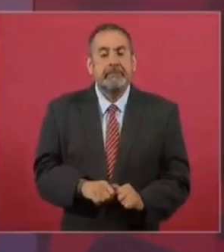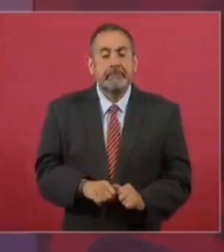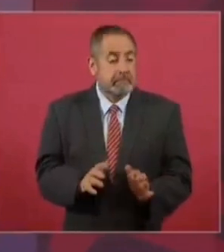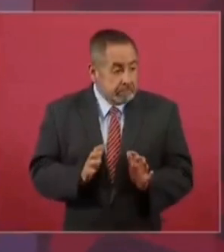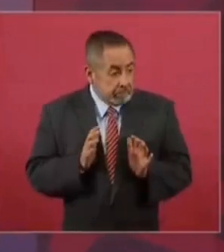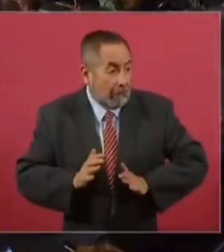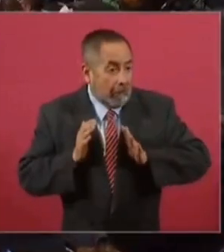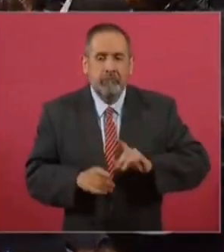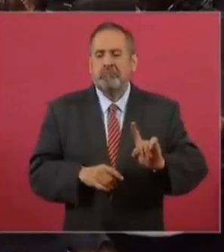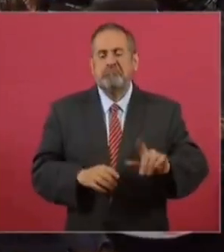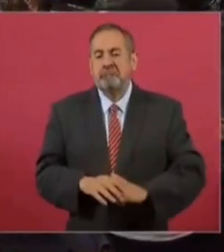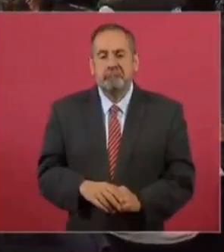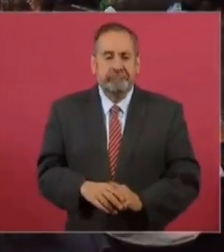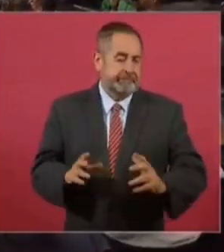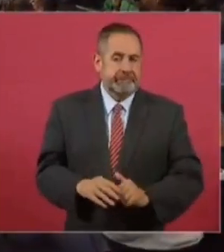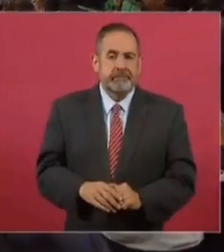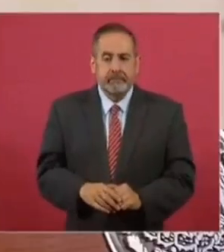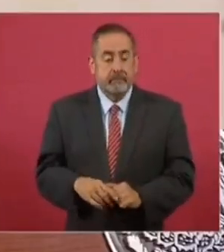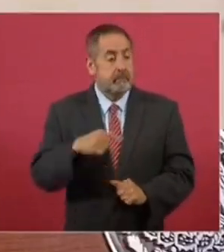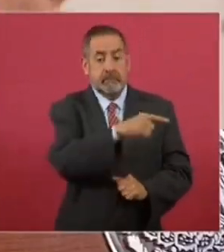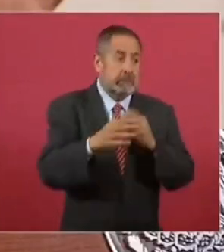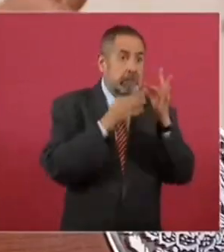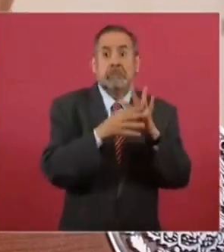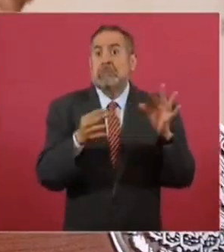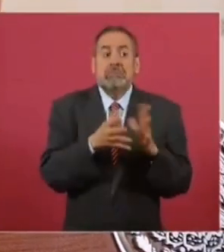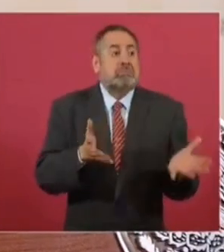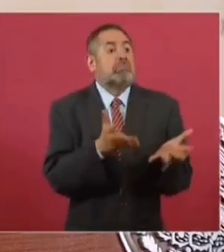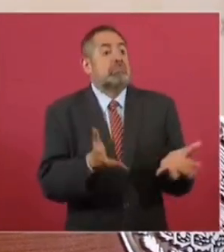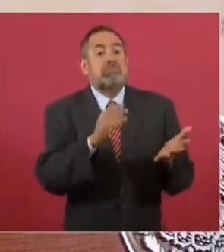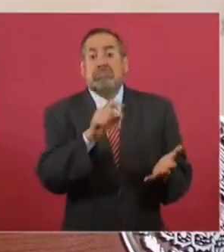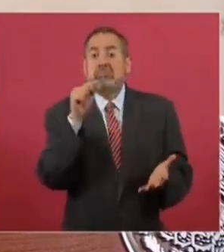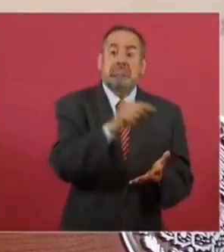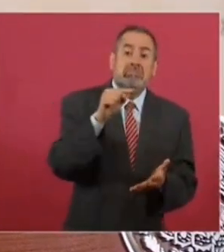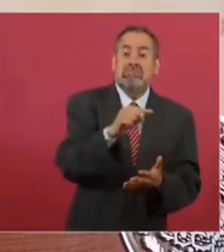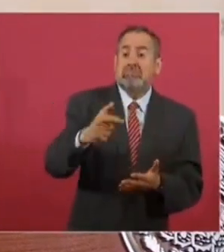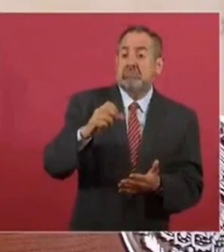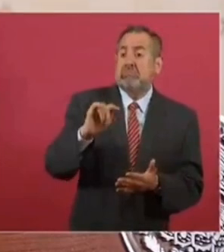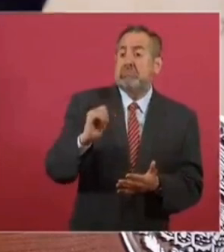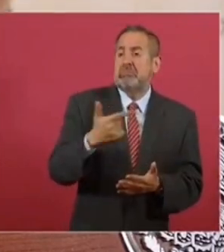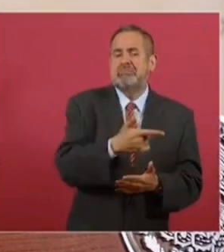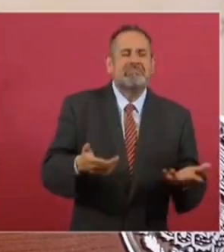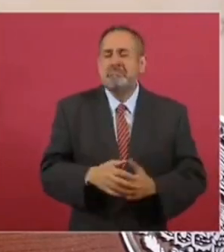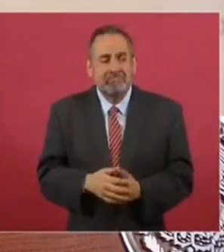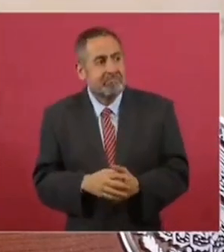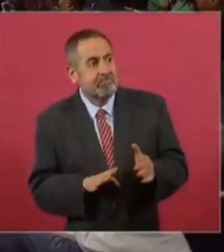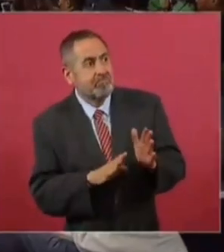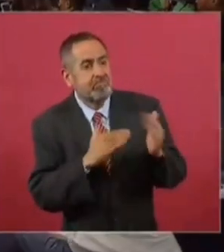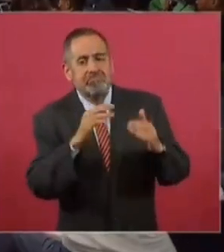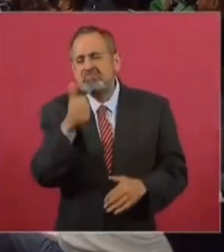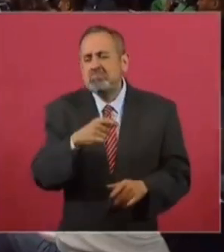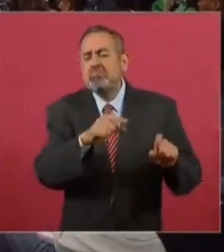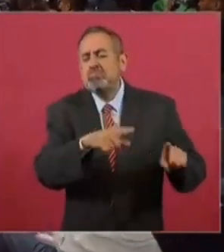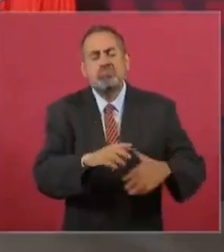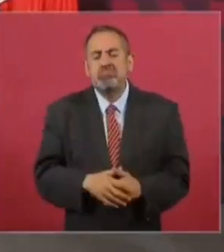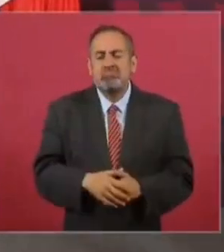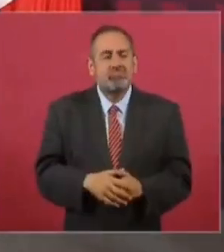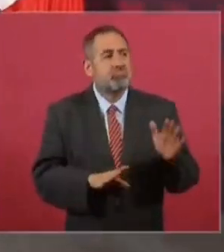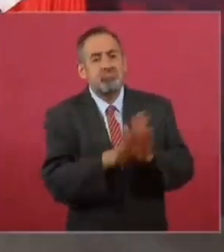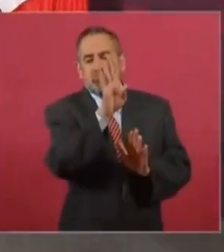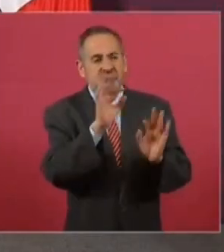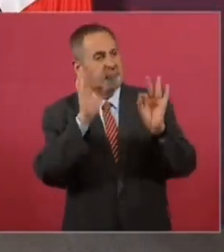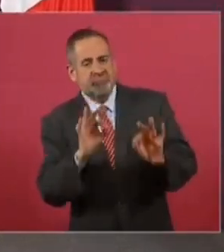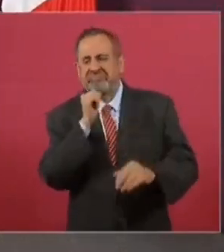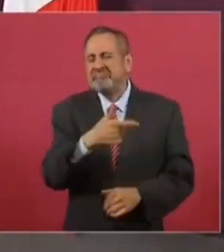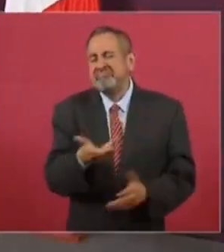se va a dejar engañar. Y me están inflando, ¿no? Pero no levanta. Yo tengo otros